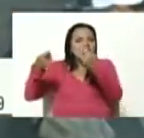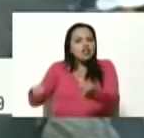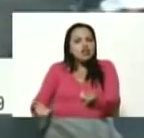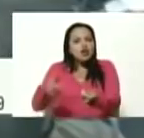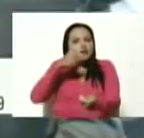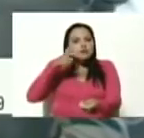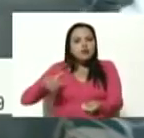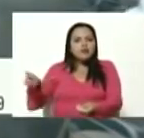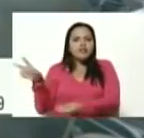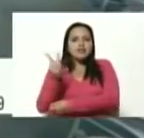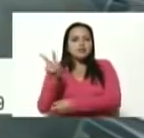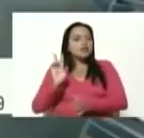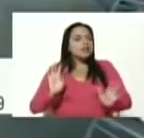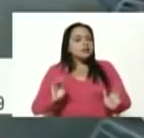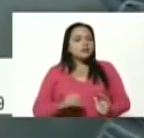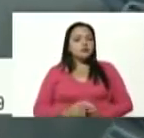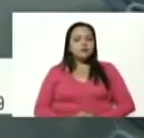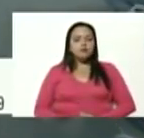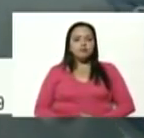de Venezuela.